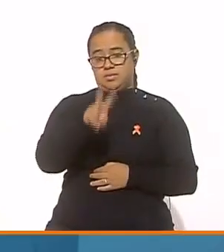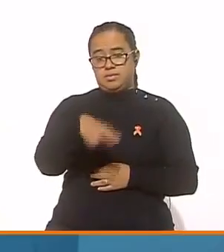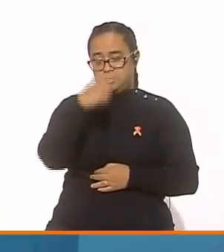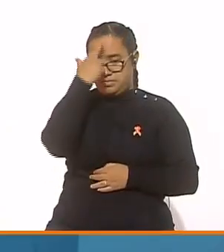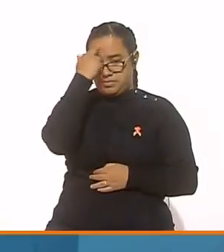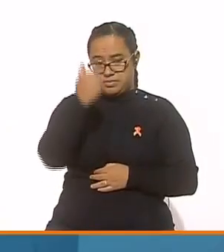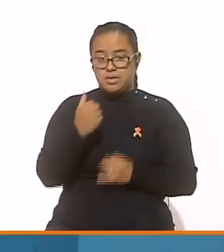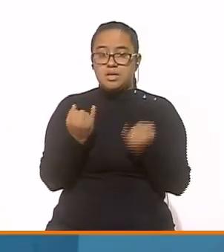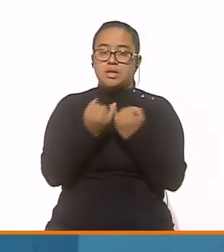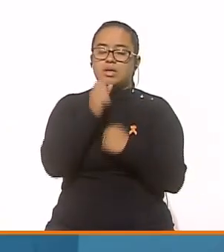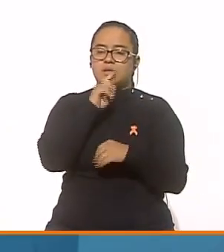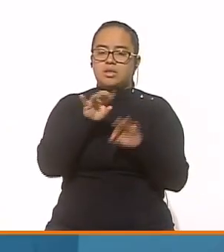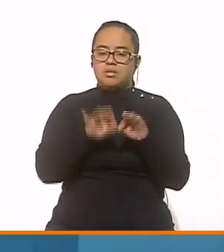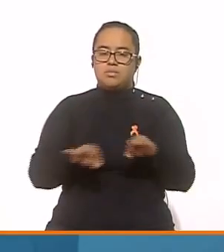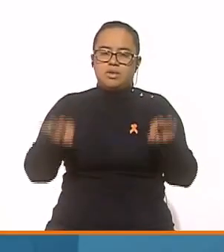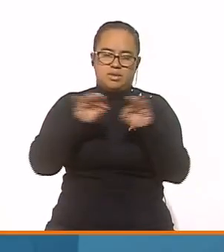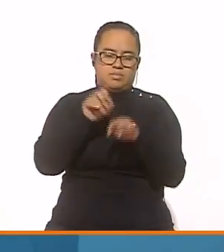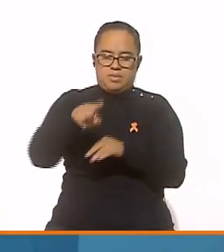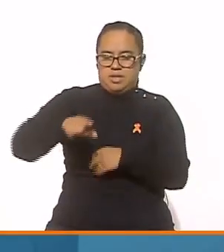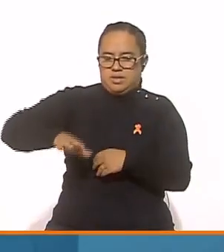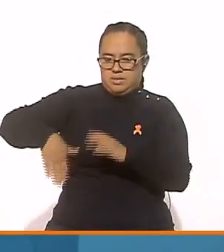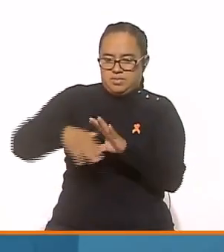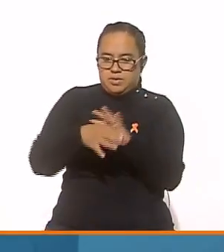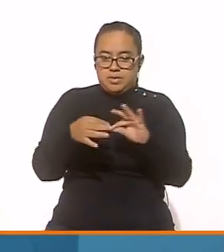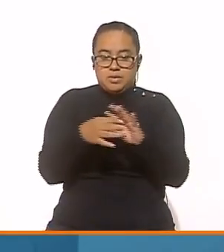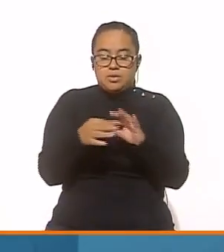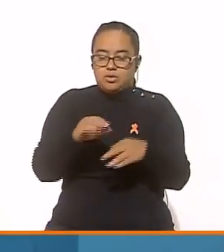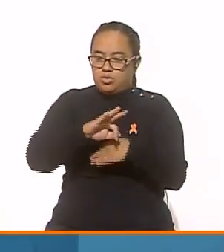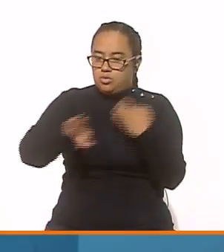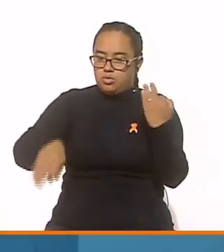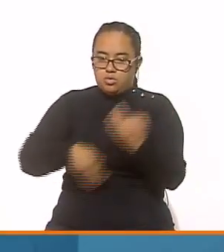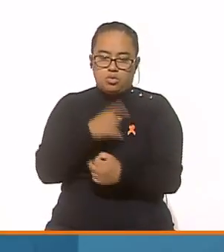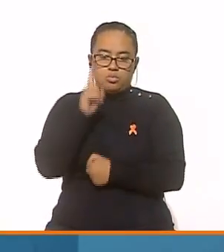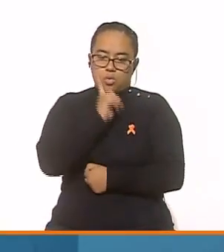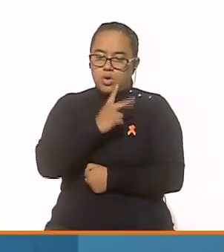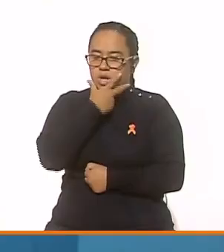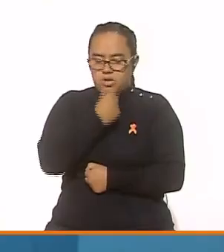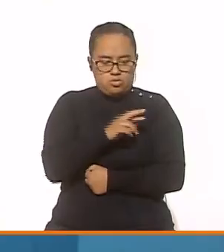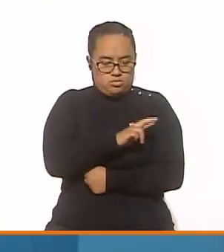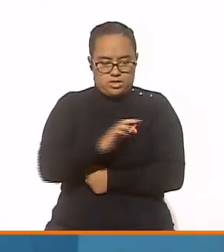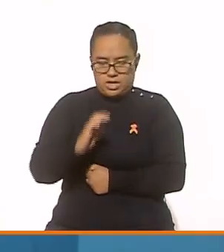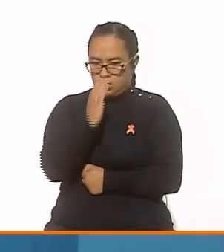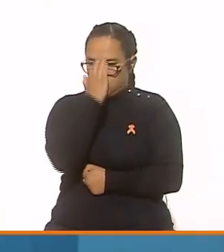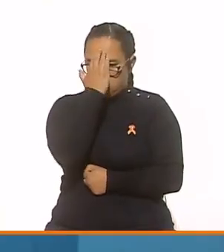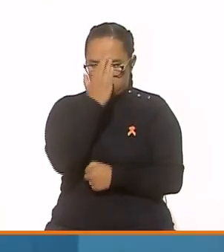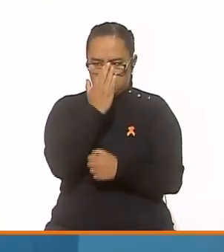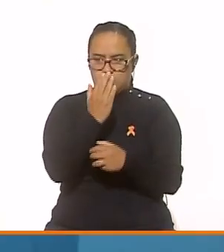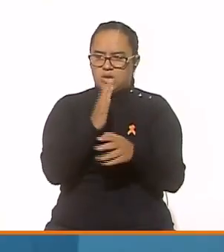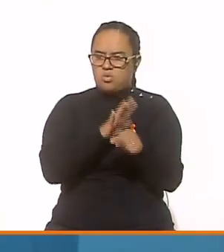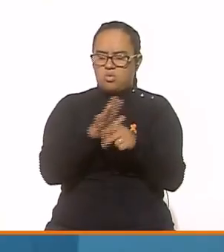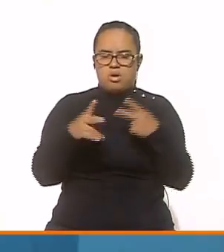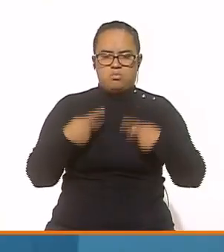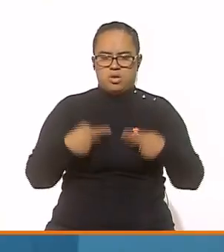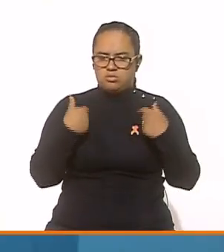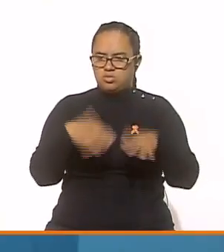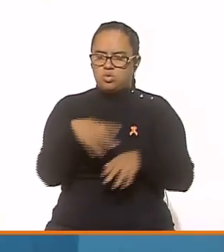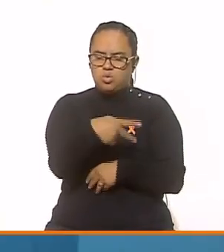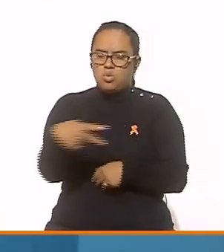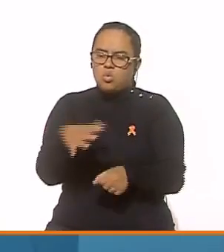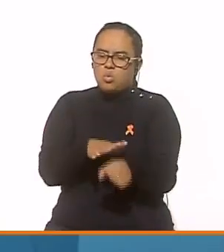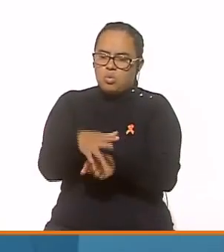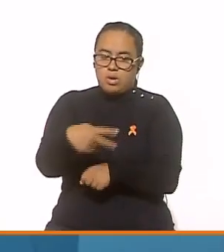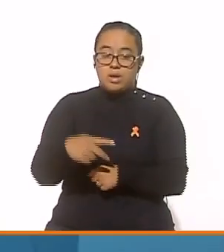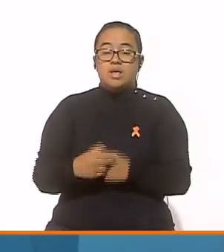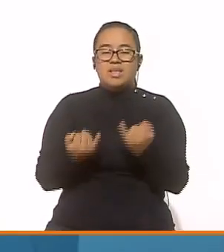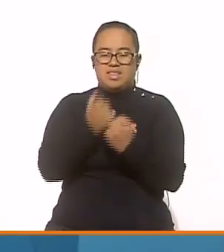todo, pues esta importancia de lo que tú hablabas, de reconocer a todos tal cual son, y esta prohibición de las terapias